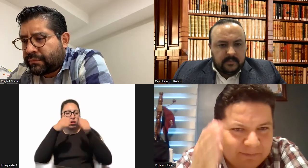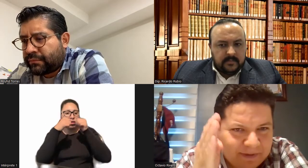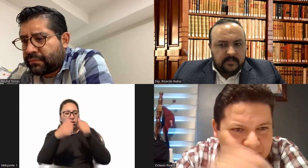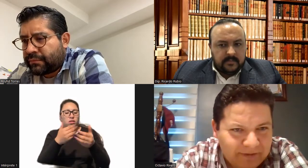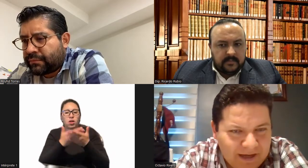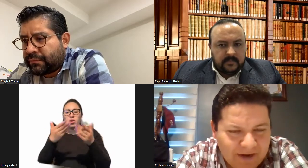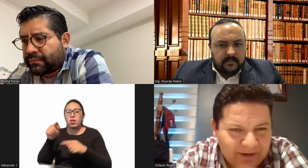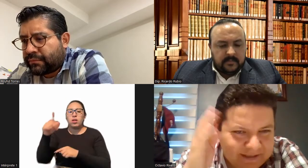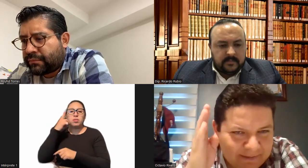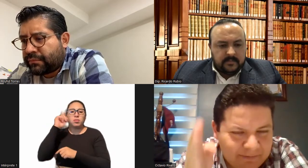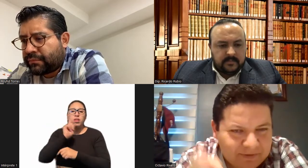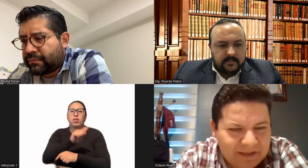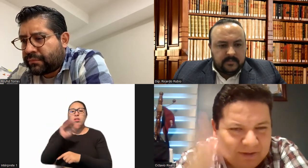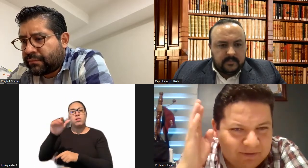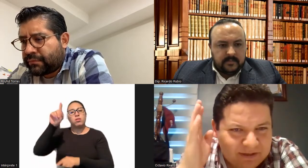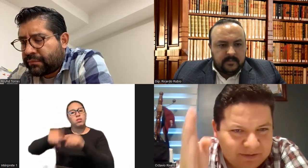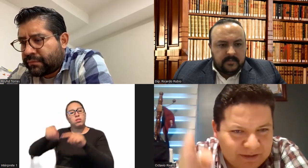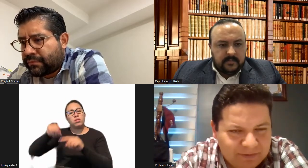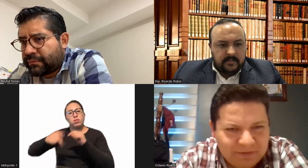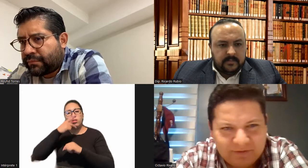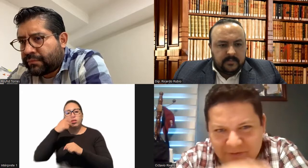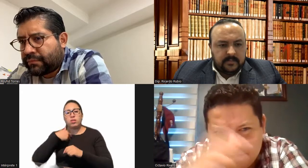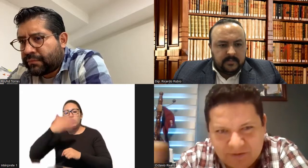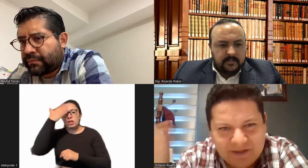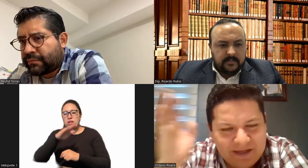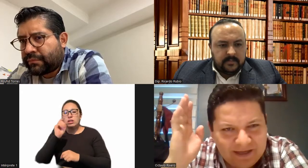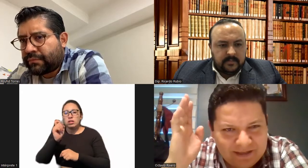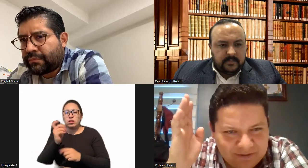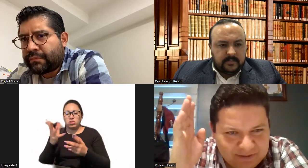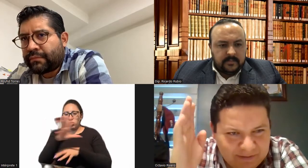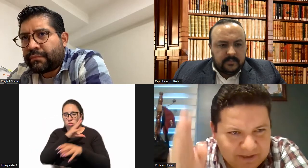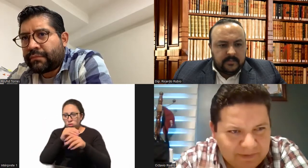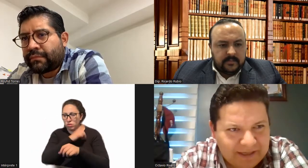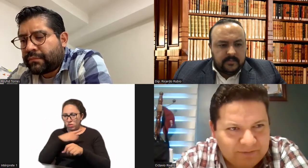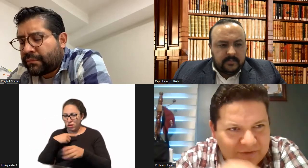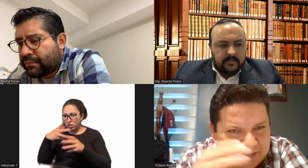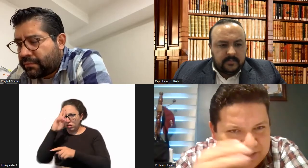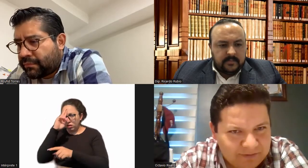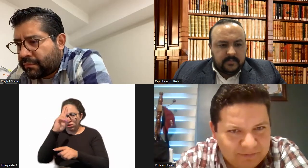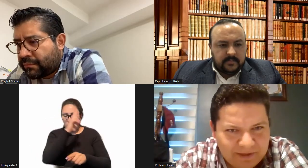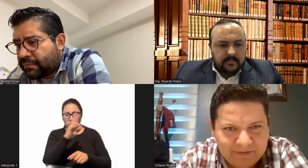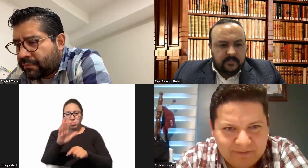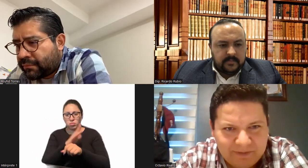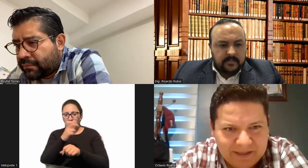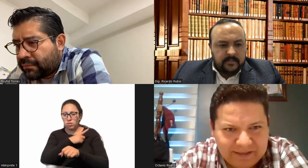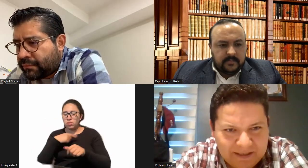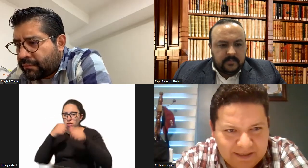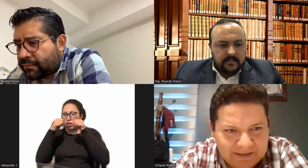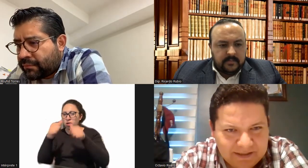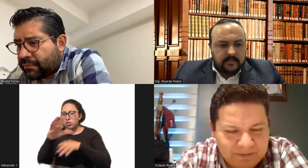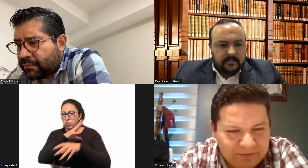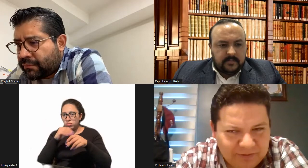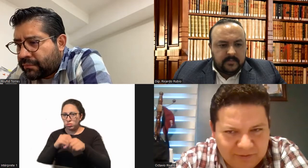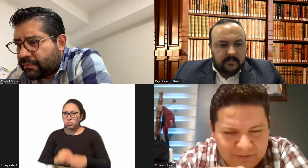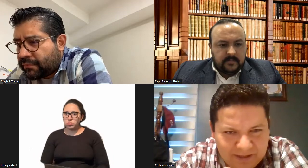está interrumpiendo, aunque sabemos que no hemos sido respetuosos con todos y nos debemos de aprender a escuchar todos, compañeros y compañeras.